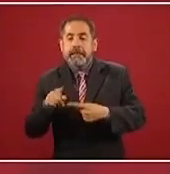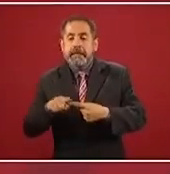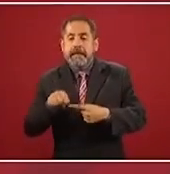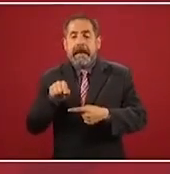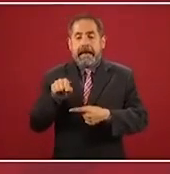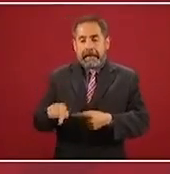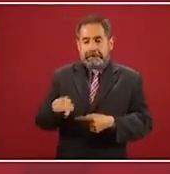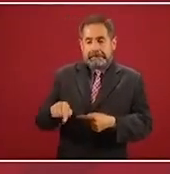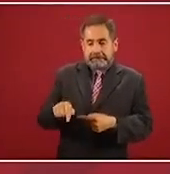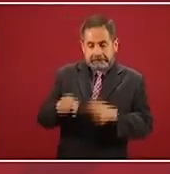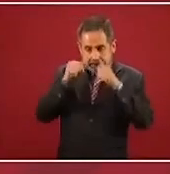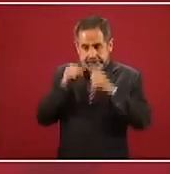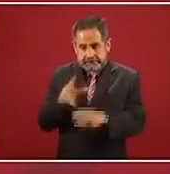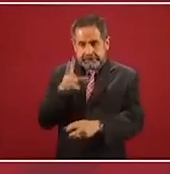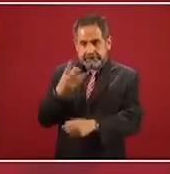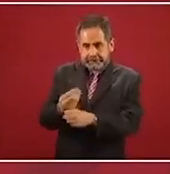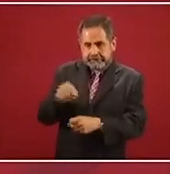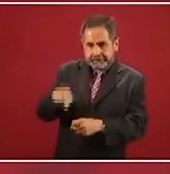Si